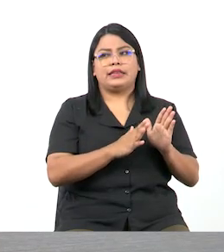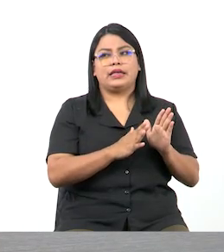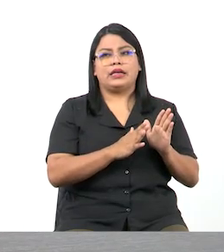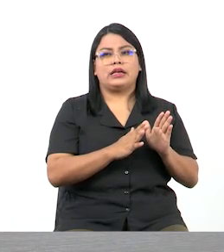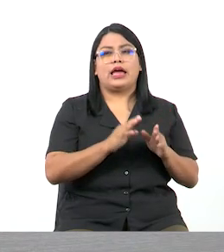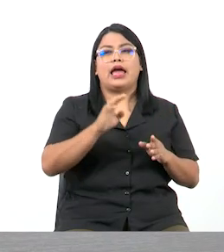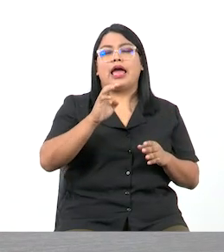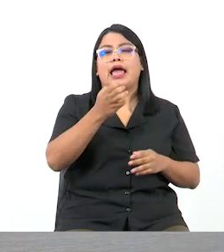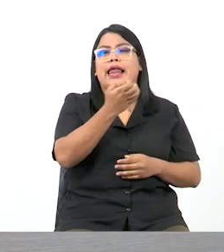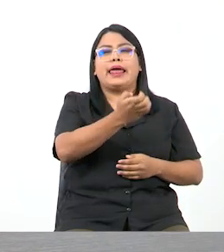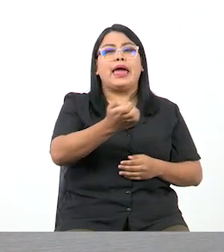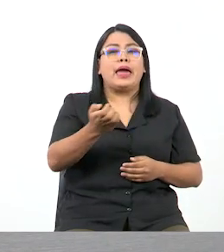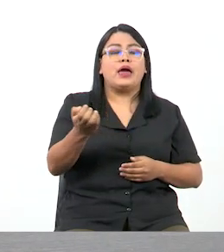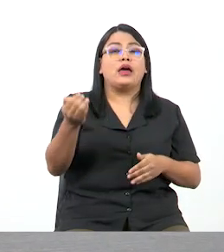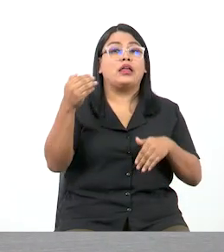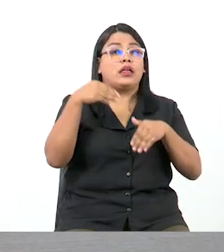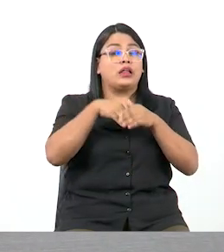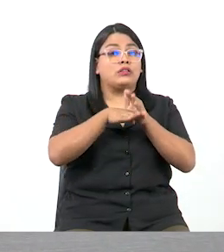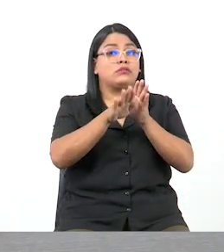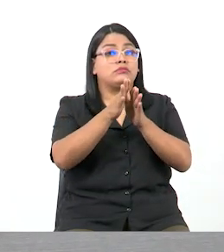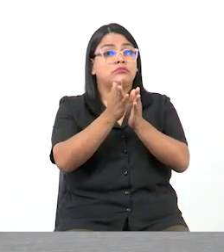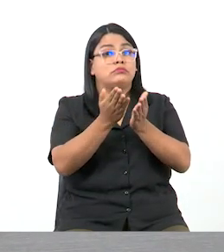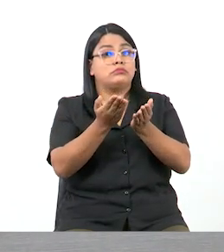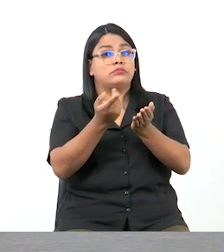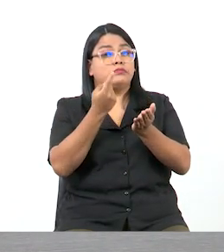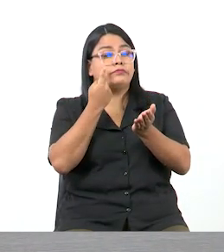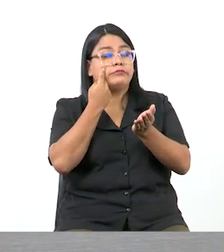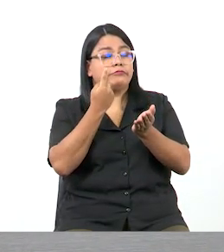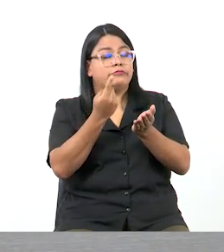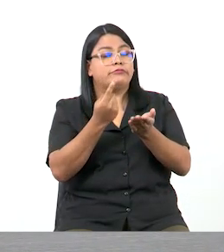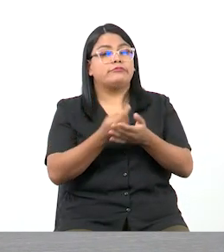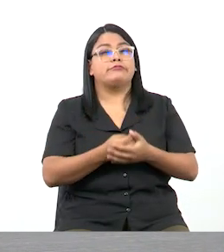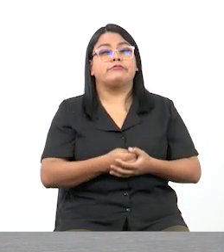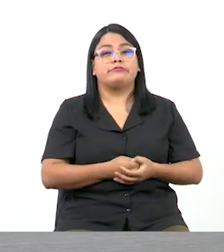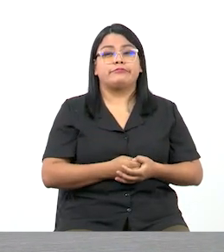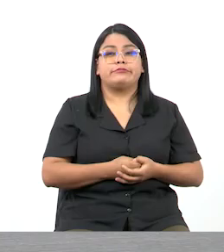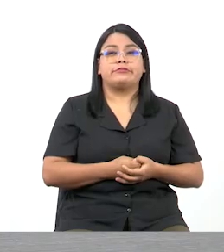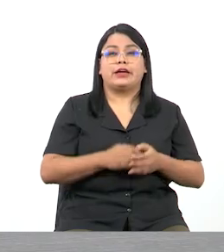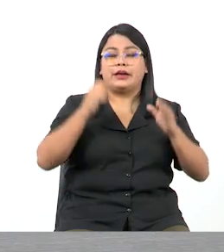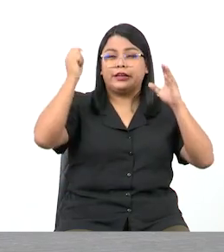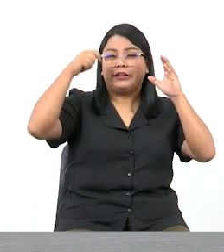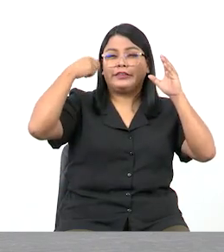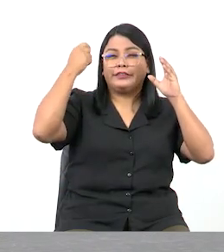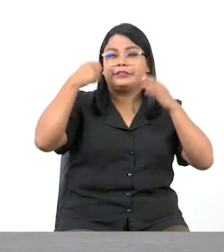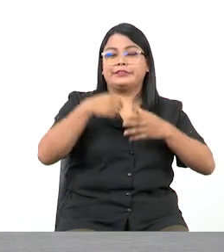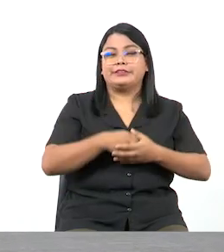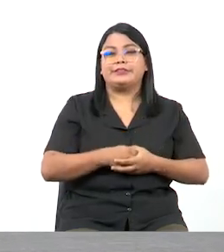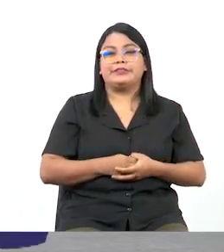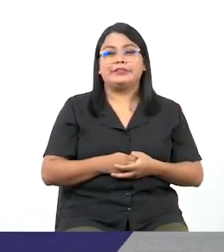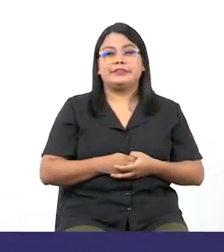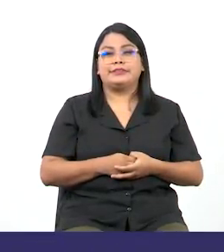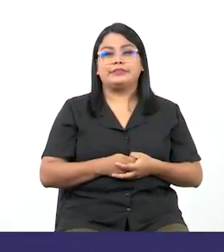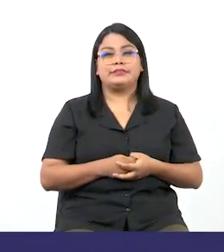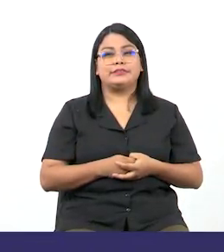de elementos que conforman el libro de texto. Para eso quisiera que lo viéramos. Ok, veamos.